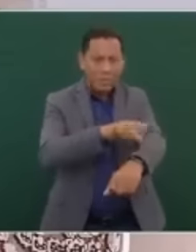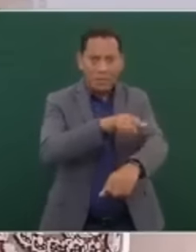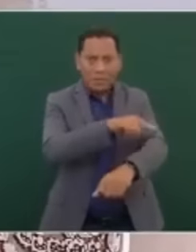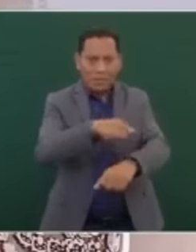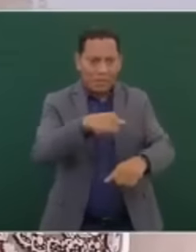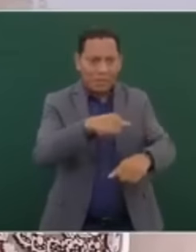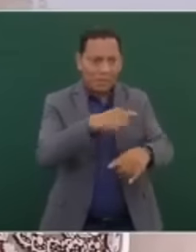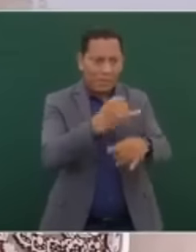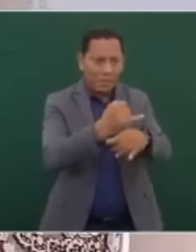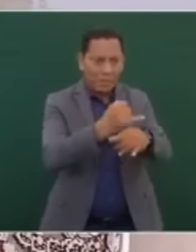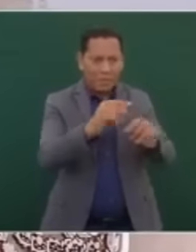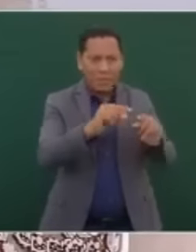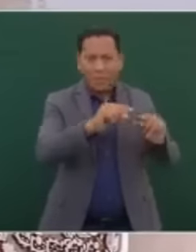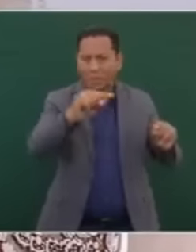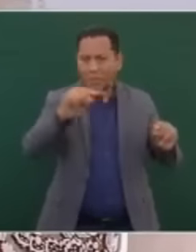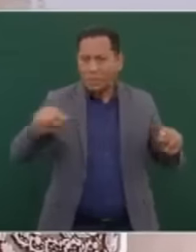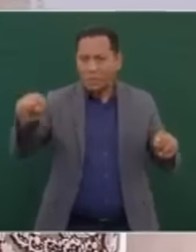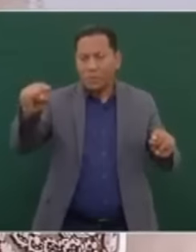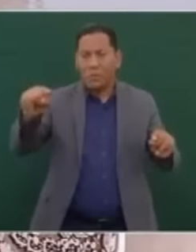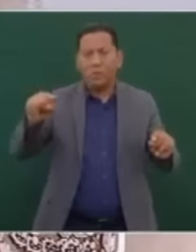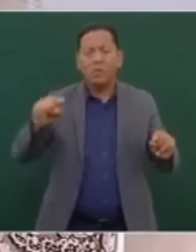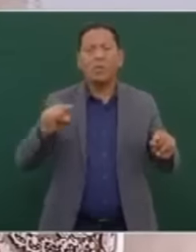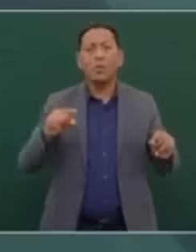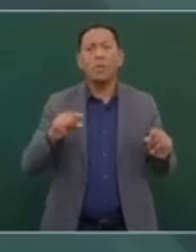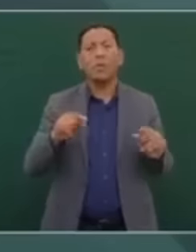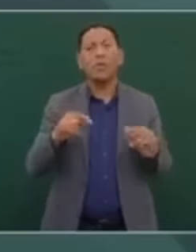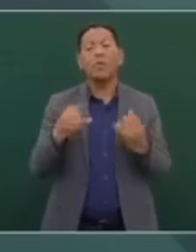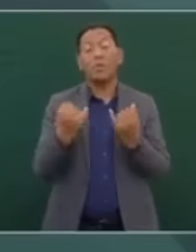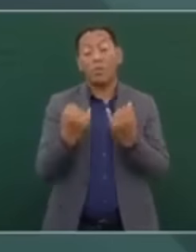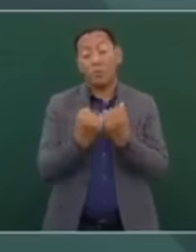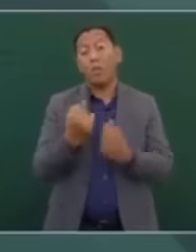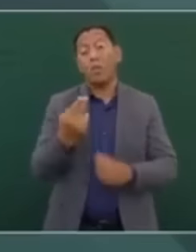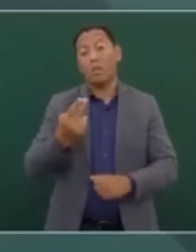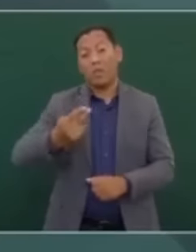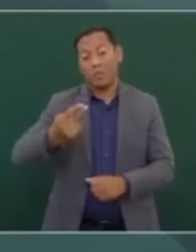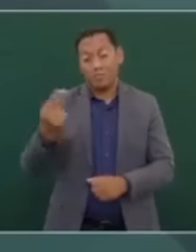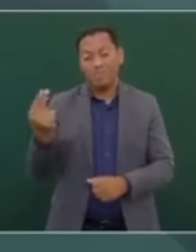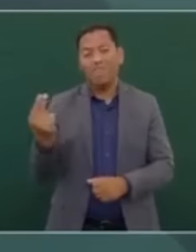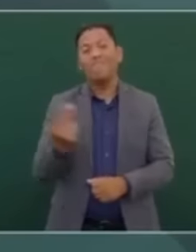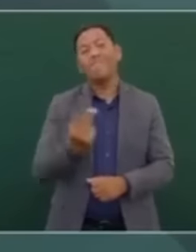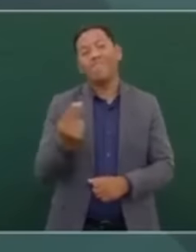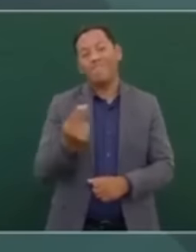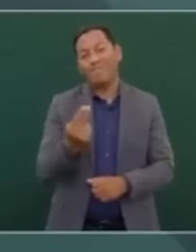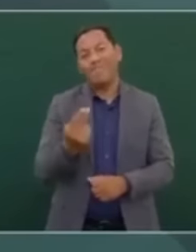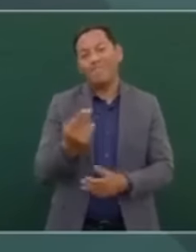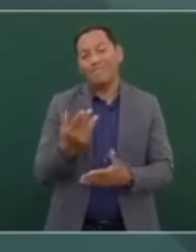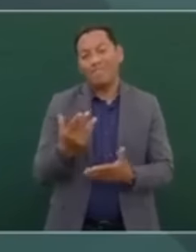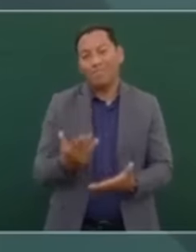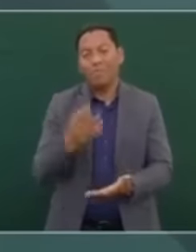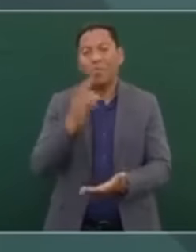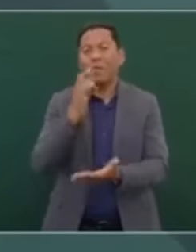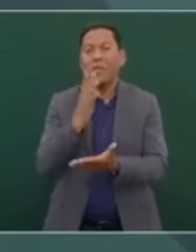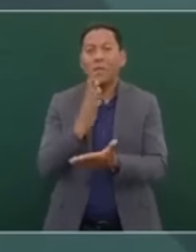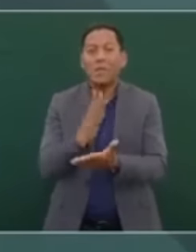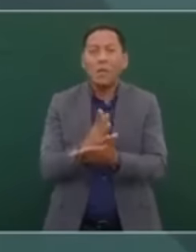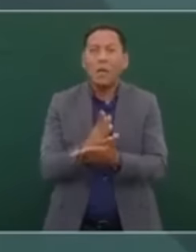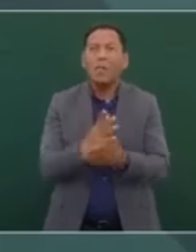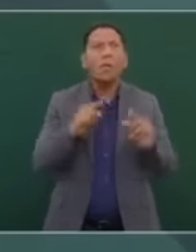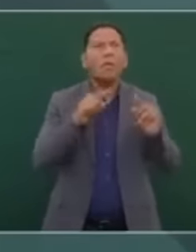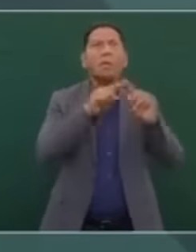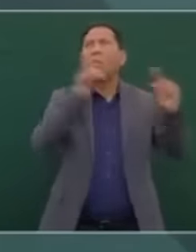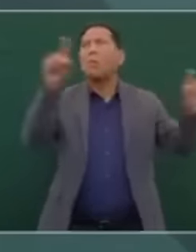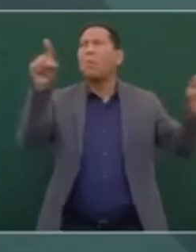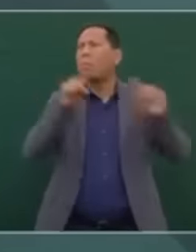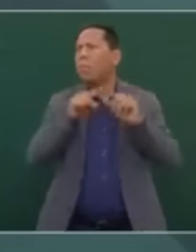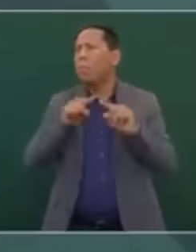es también algo que requiere no solo de las líneas generales,